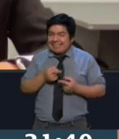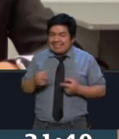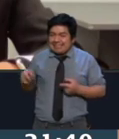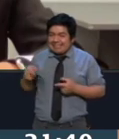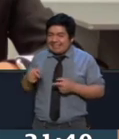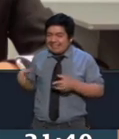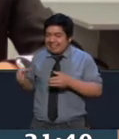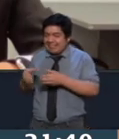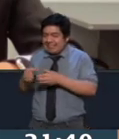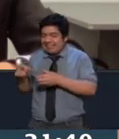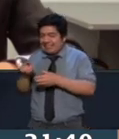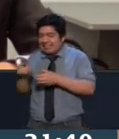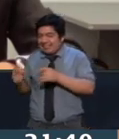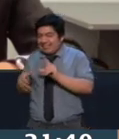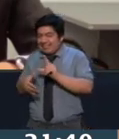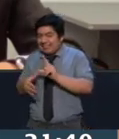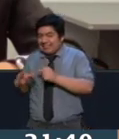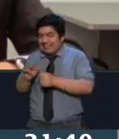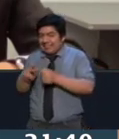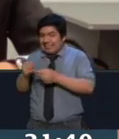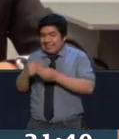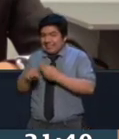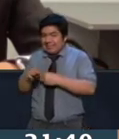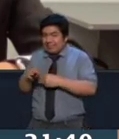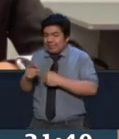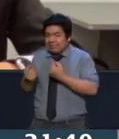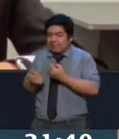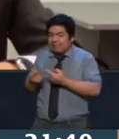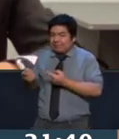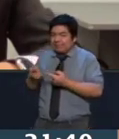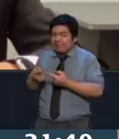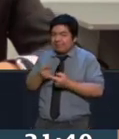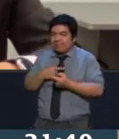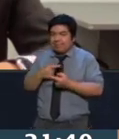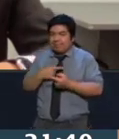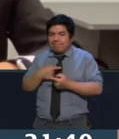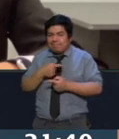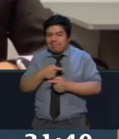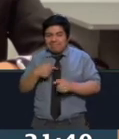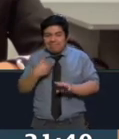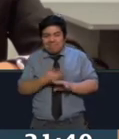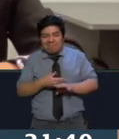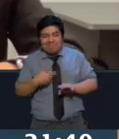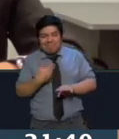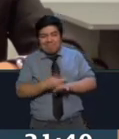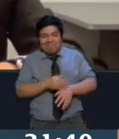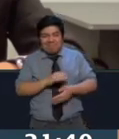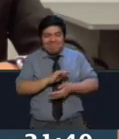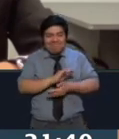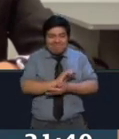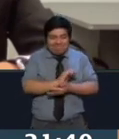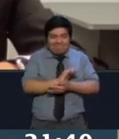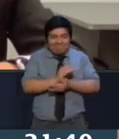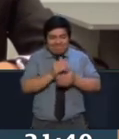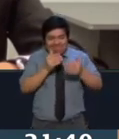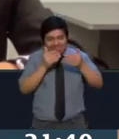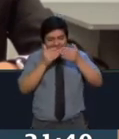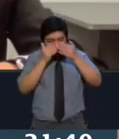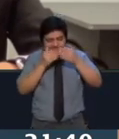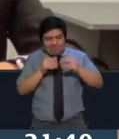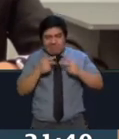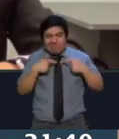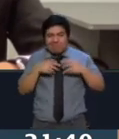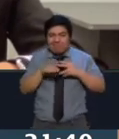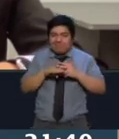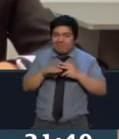nuevas derechas en América Latina y en el mundo es que uno de los factores que utilizan es la xenofobia. Todos estos mensajes que intentan estigmatizar a quienes migran a